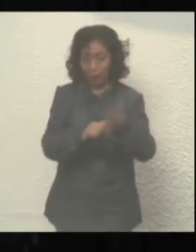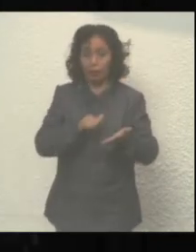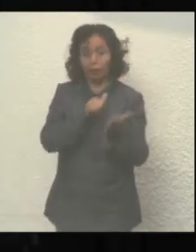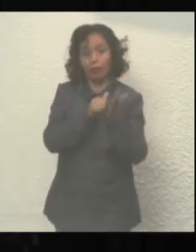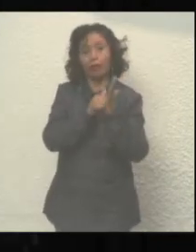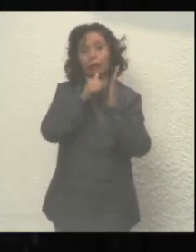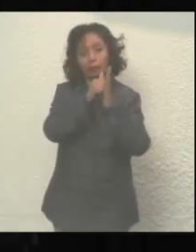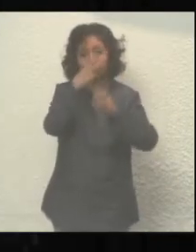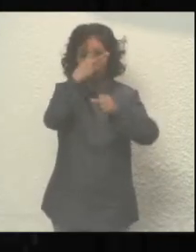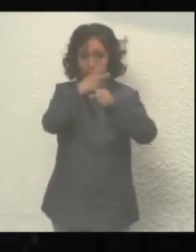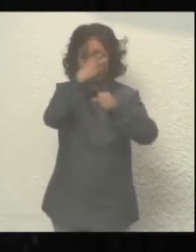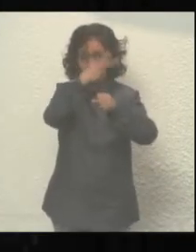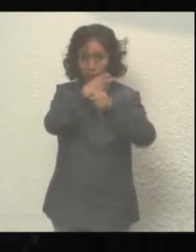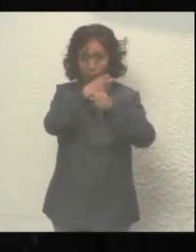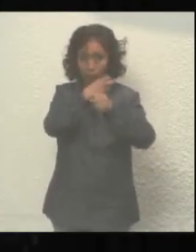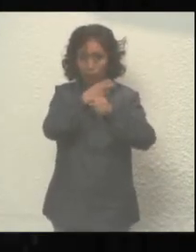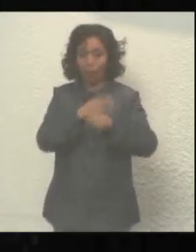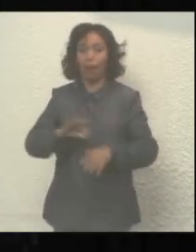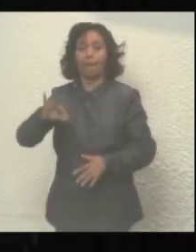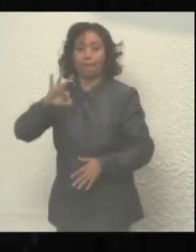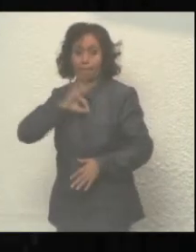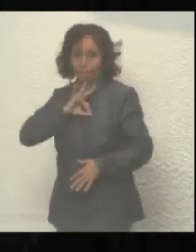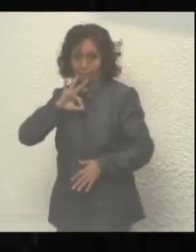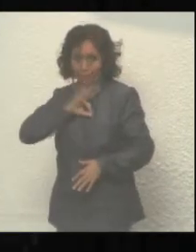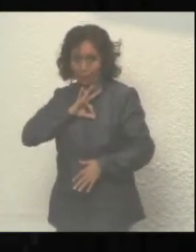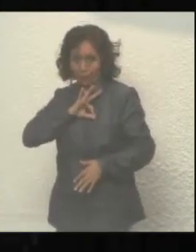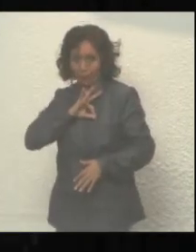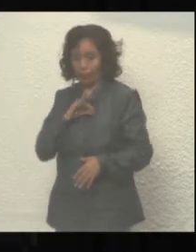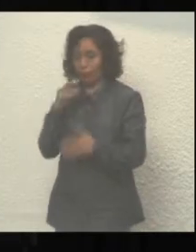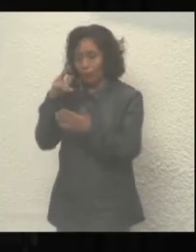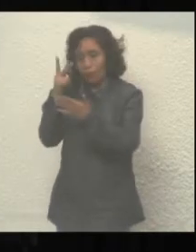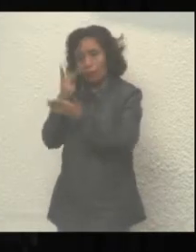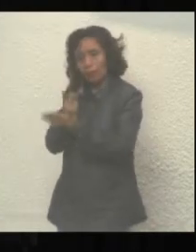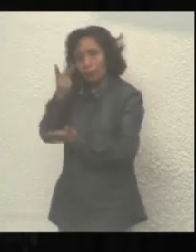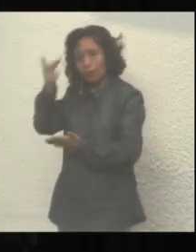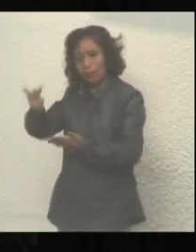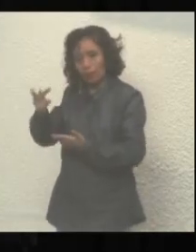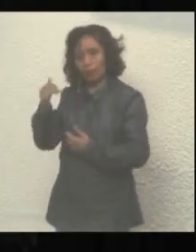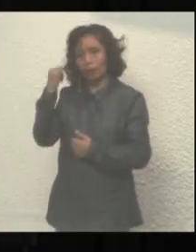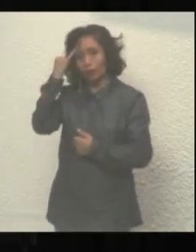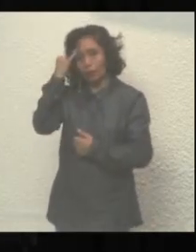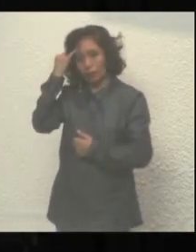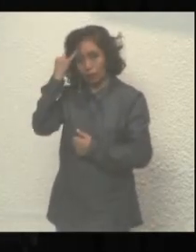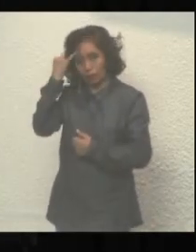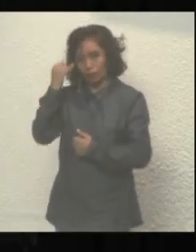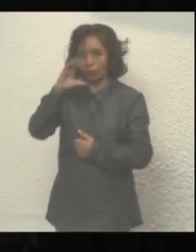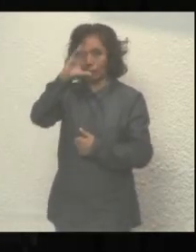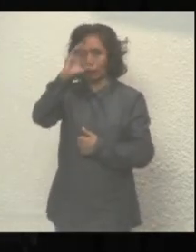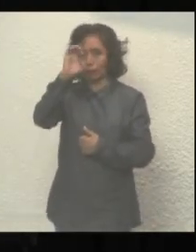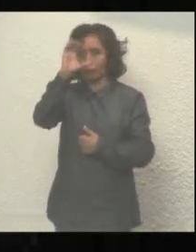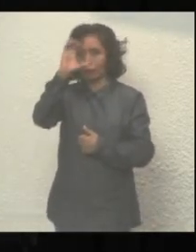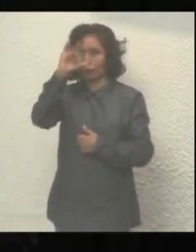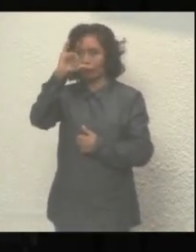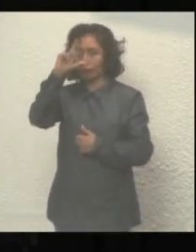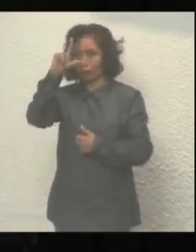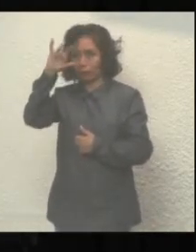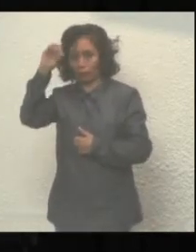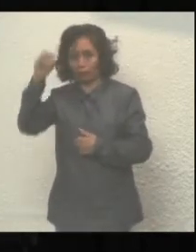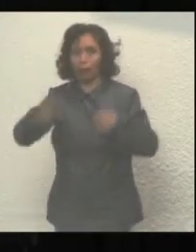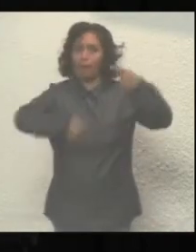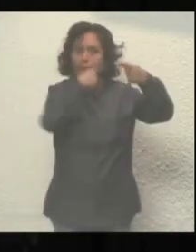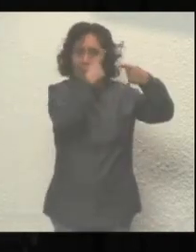2. Se instituye la medalla al mérito indígena Maya Cecilio Chi en los términos siguientes. Primero,